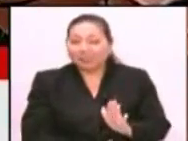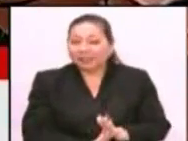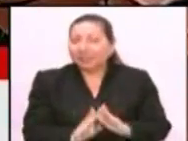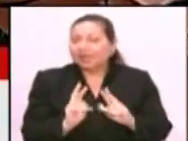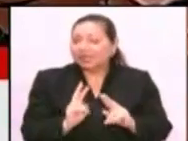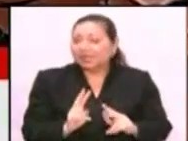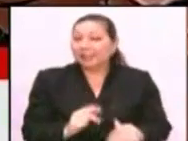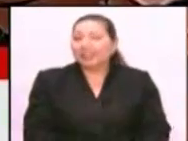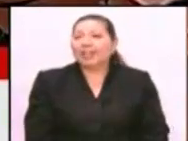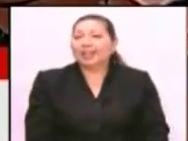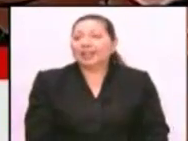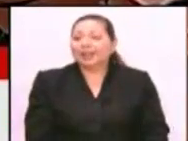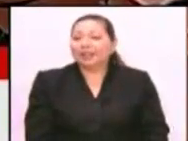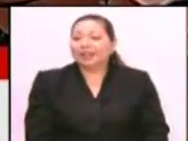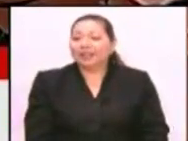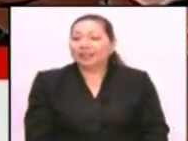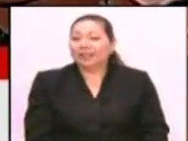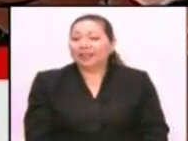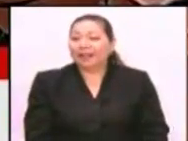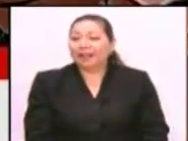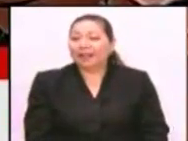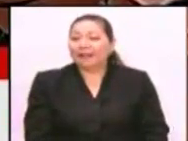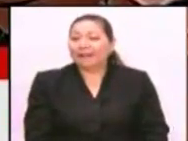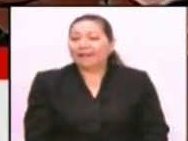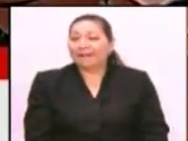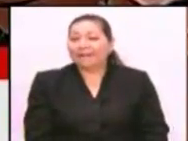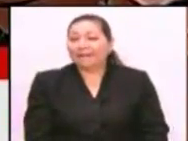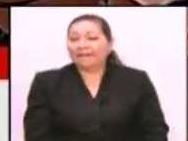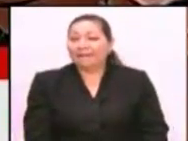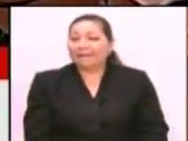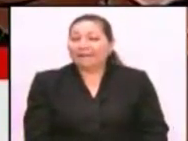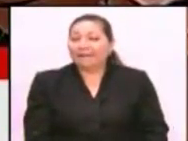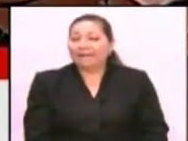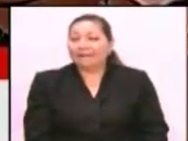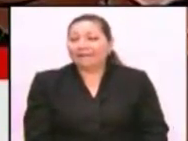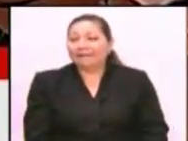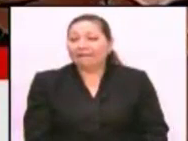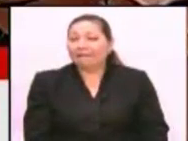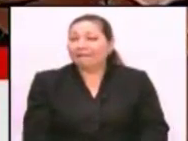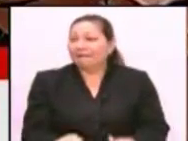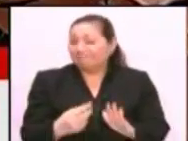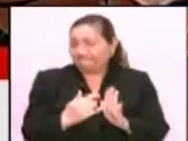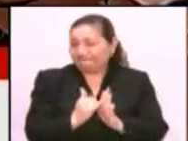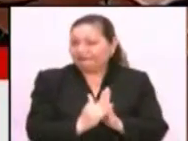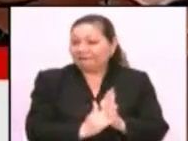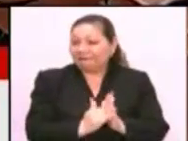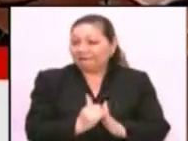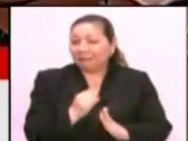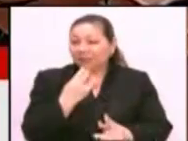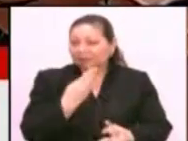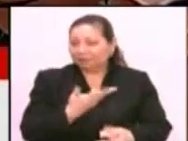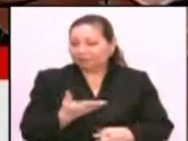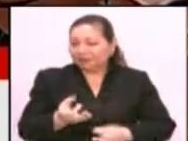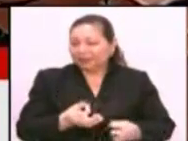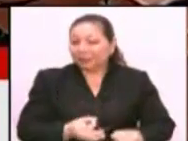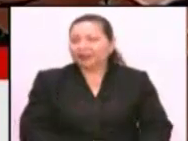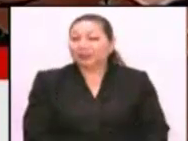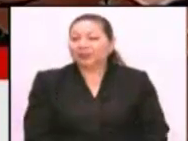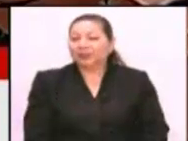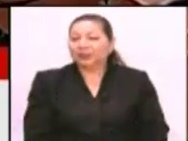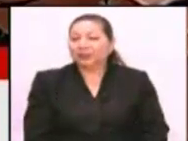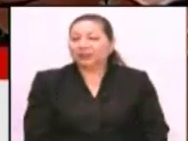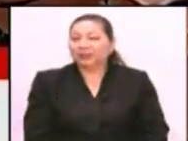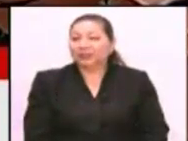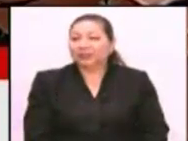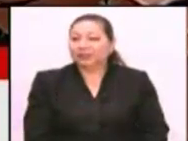se vio en este programa. Ahora, en la siguiente diapositiva voy a mostrar un poco cuáles son